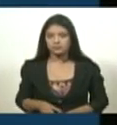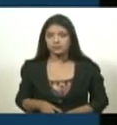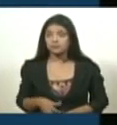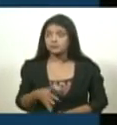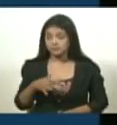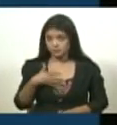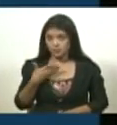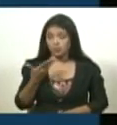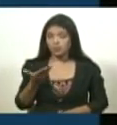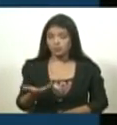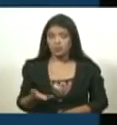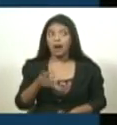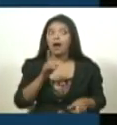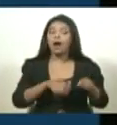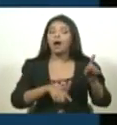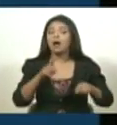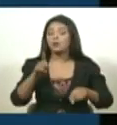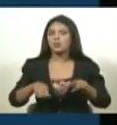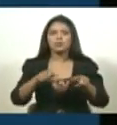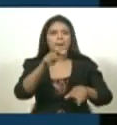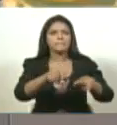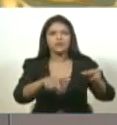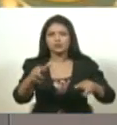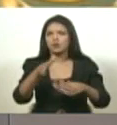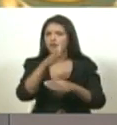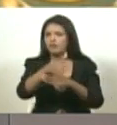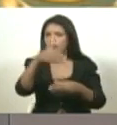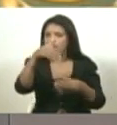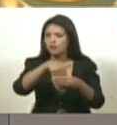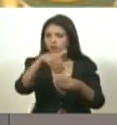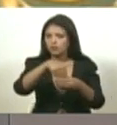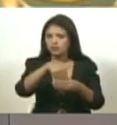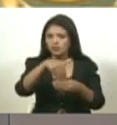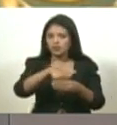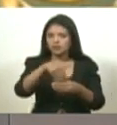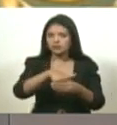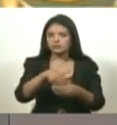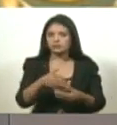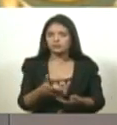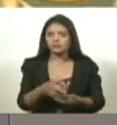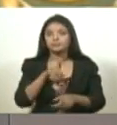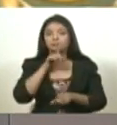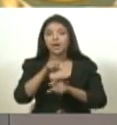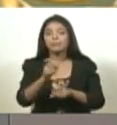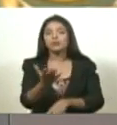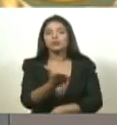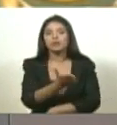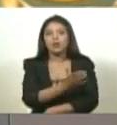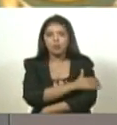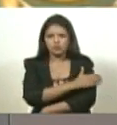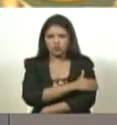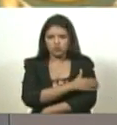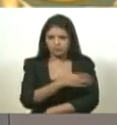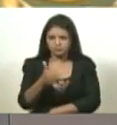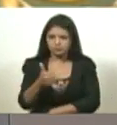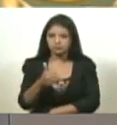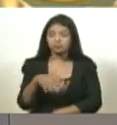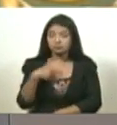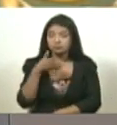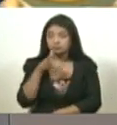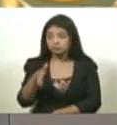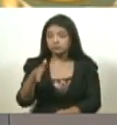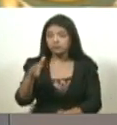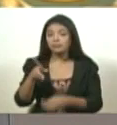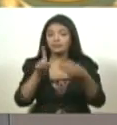posible que algunas personas que hayan ido a votar en el en consulta de la oposición hayan ido a votar las